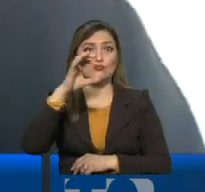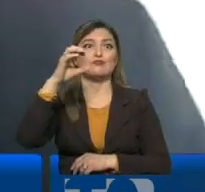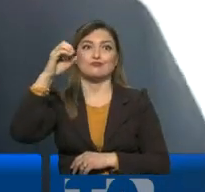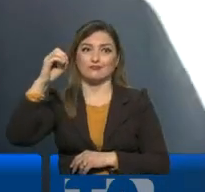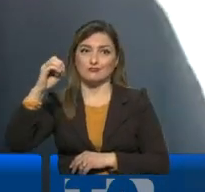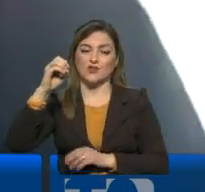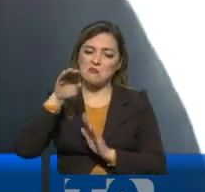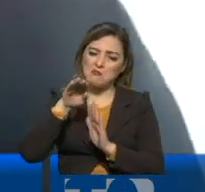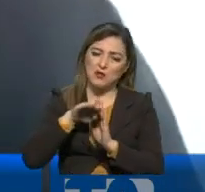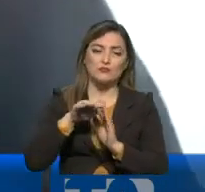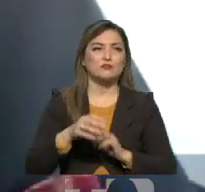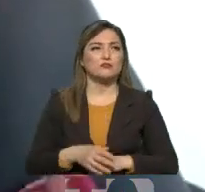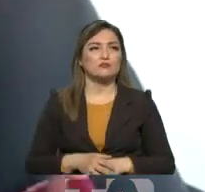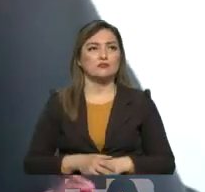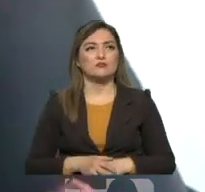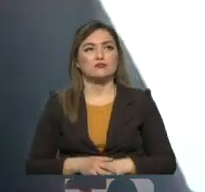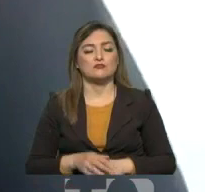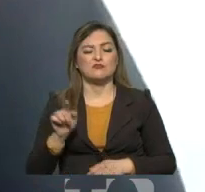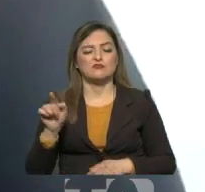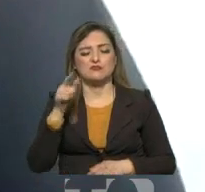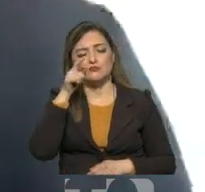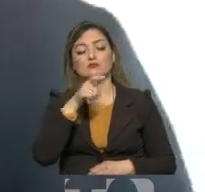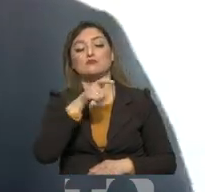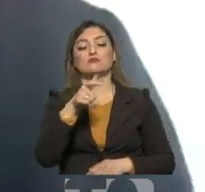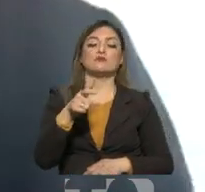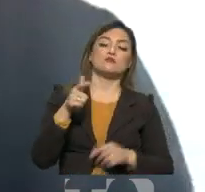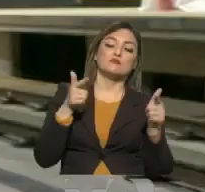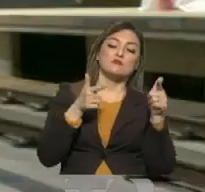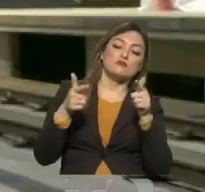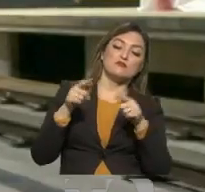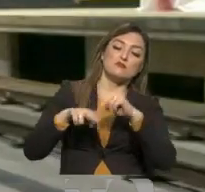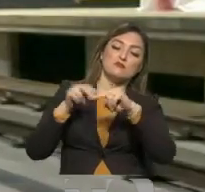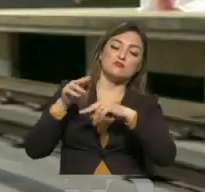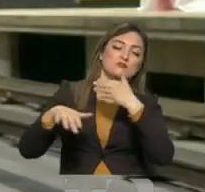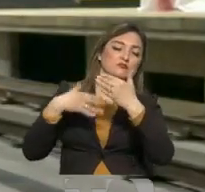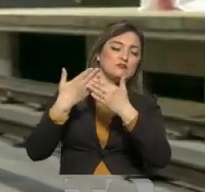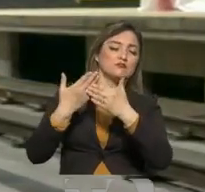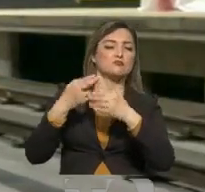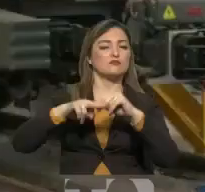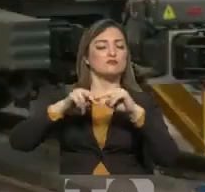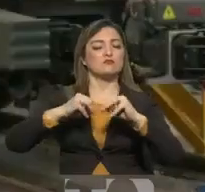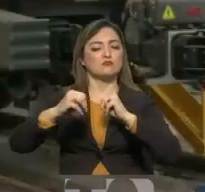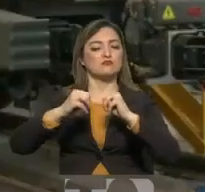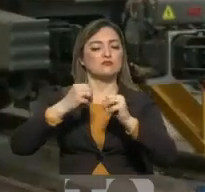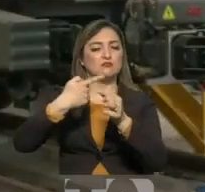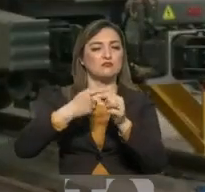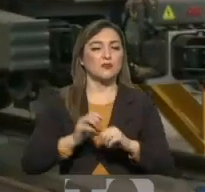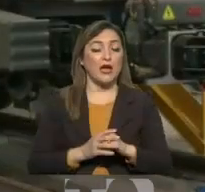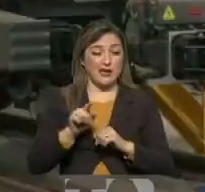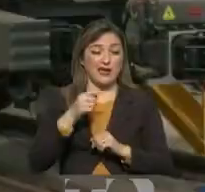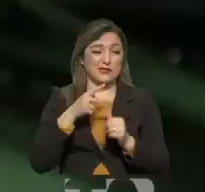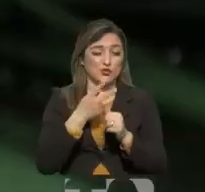poco menos. David Ábalos es uno de los veedores del Metro de Quito. Manifiesta que en este segundo informe presentado a las